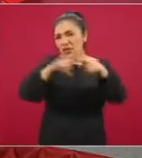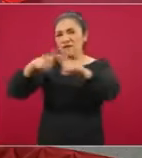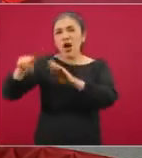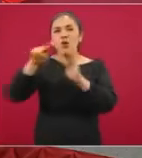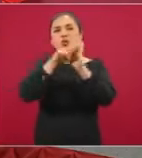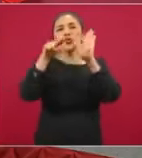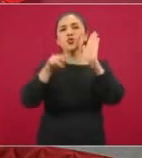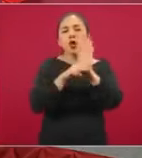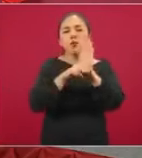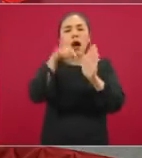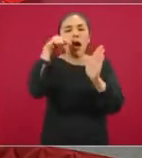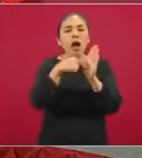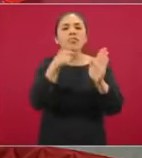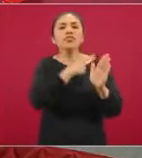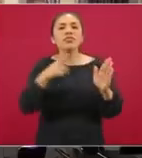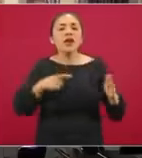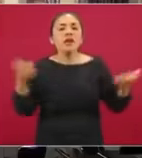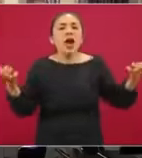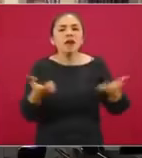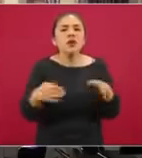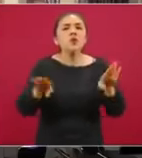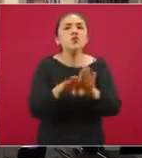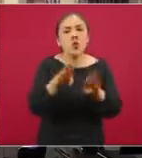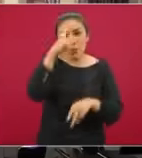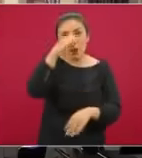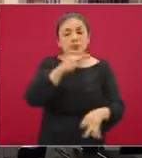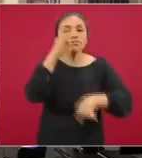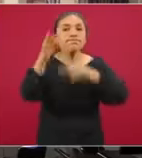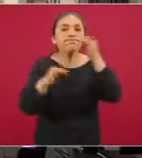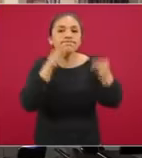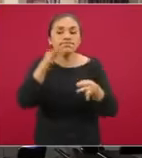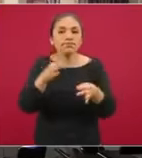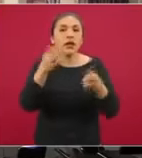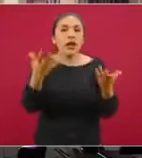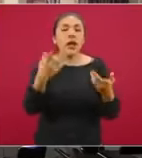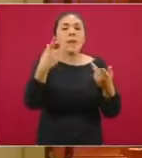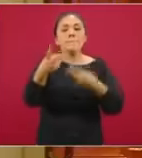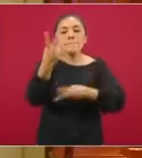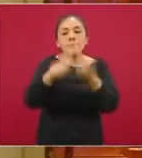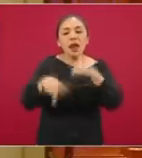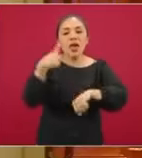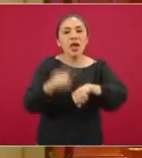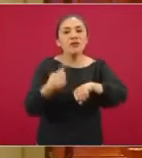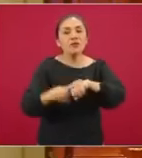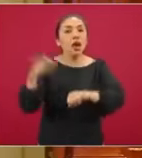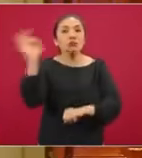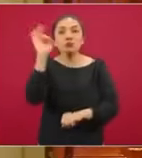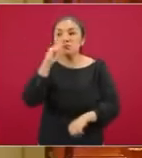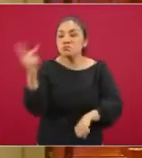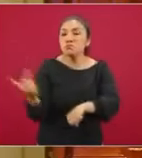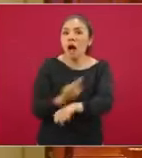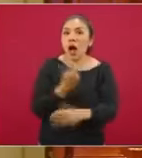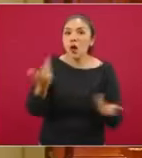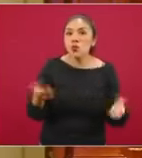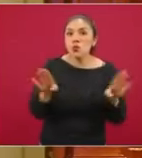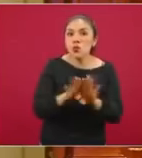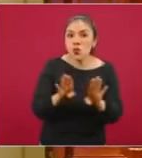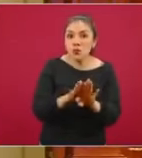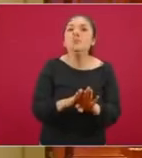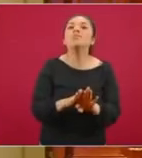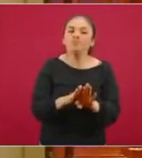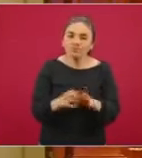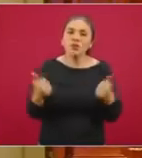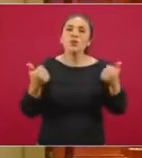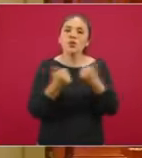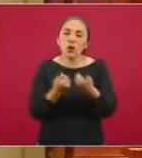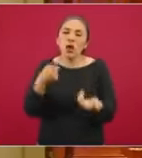normativas, cómo debe de llevarse a cabo la notificación de los brotes cuando estos suceden, incluidos